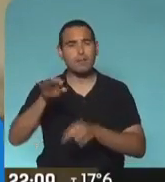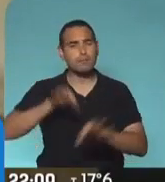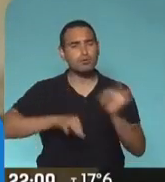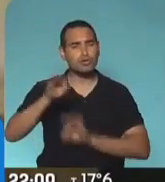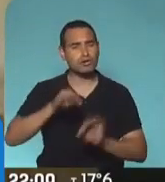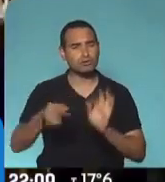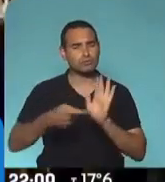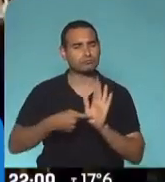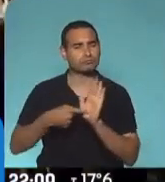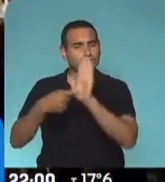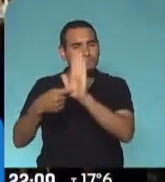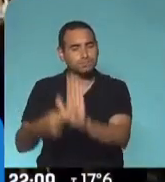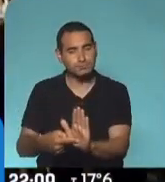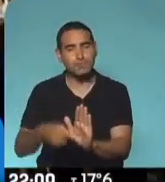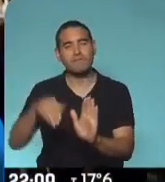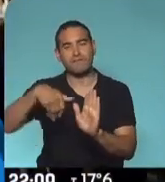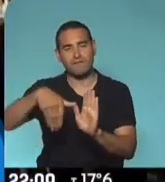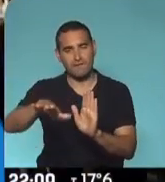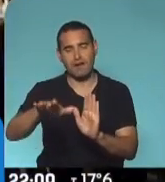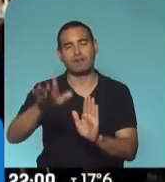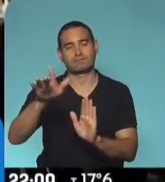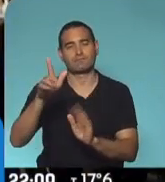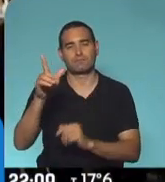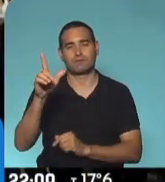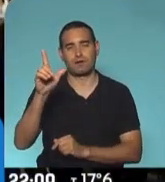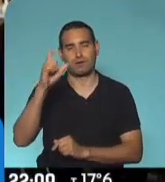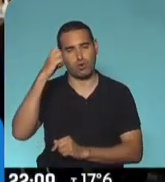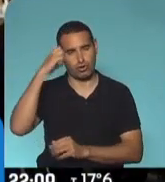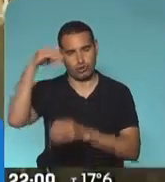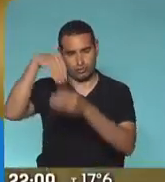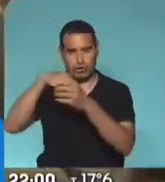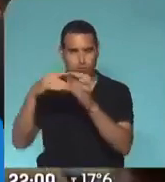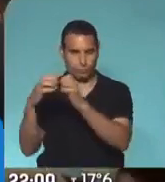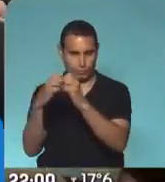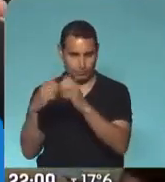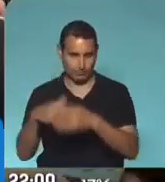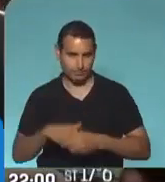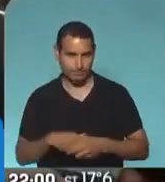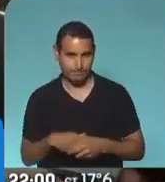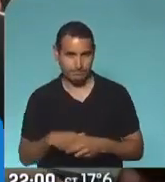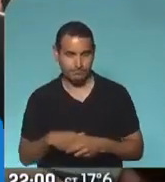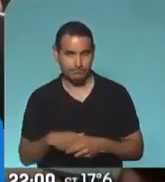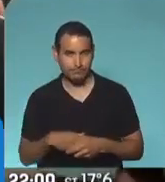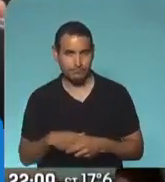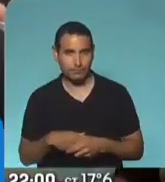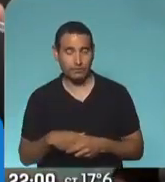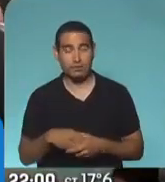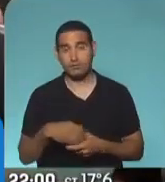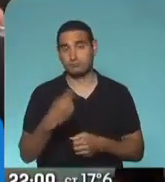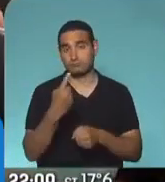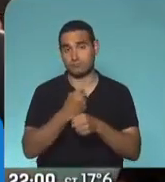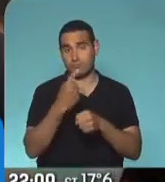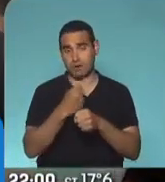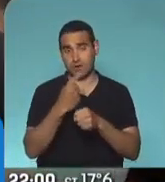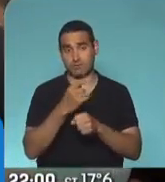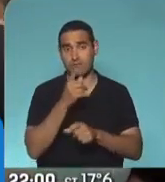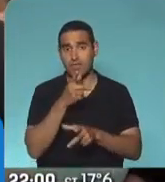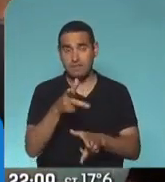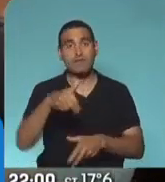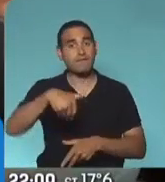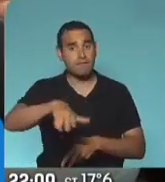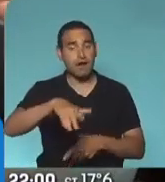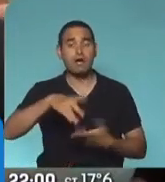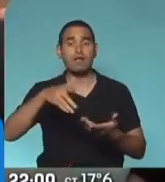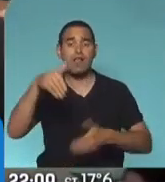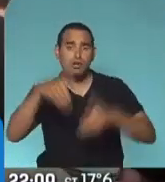Ejecutivo interino a ser tratado por la Asamblea Legislativa. Garantizar, por un lado, un proceso